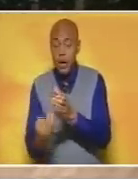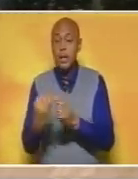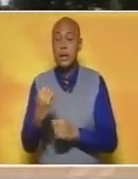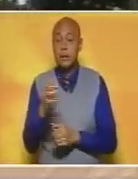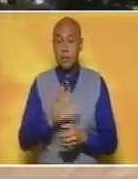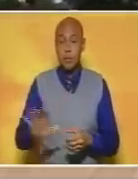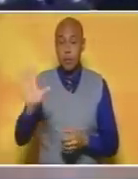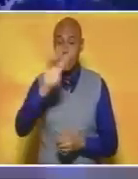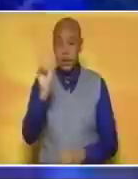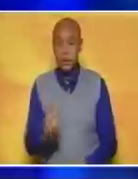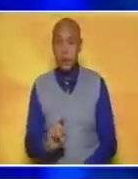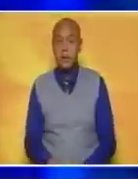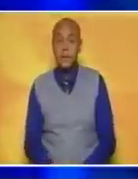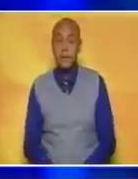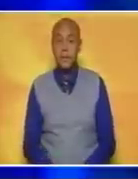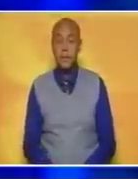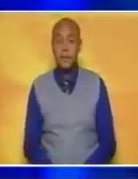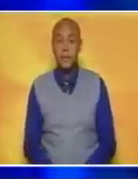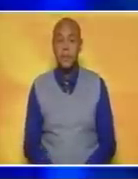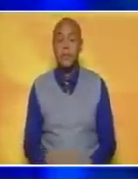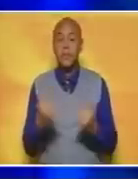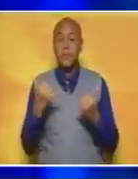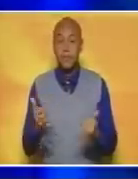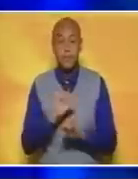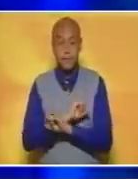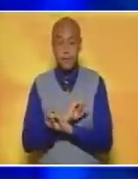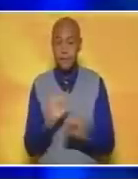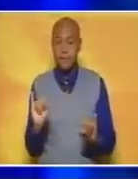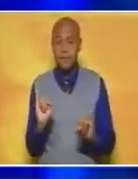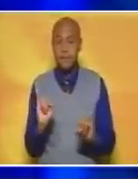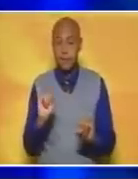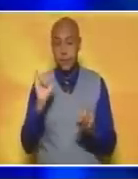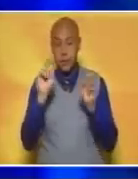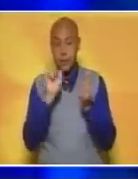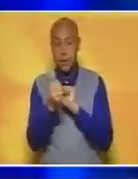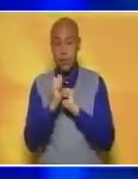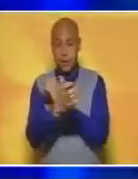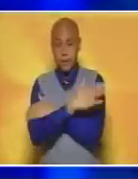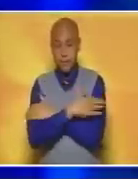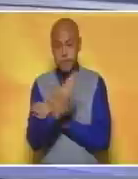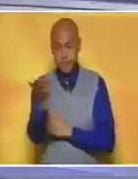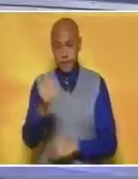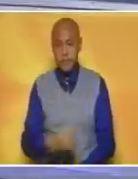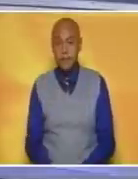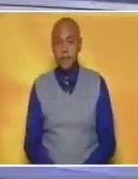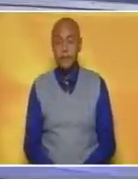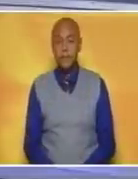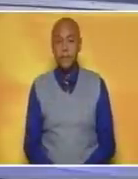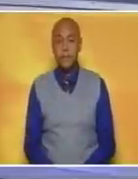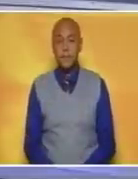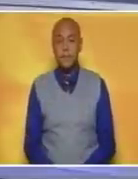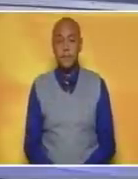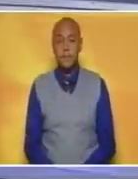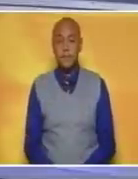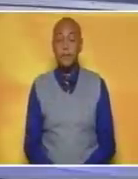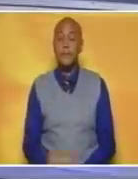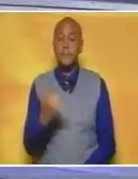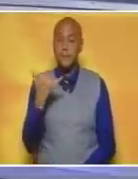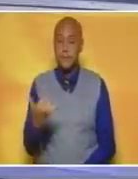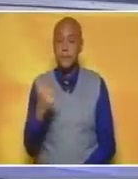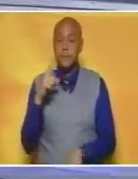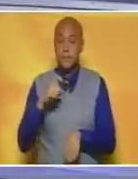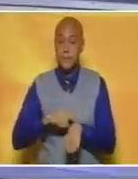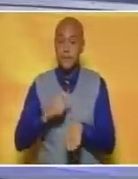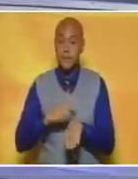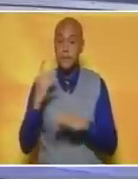el país. Amigos, hasta aquí los deportes en su noticiero Venevisión. Un fuerte abrazo para todos. Bueno, momento de hacer una